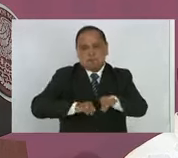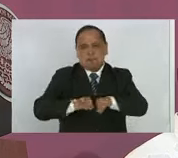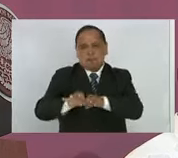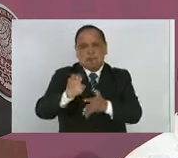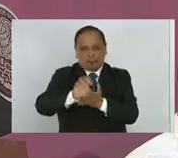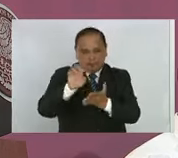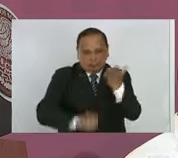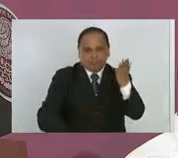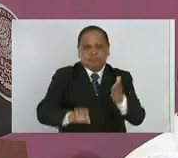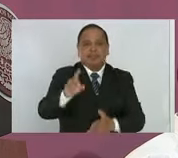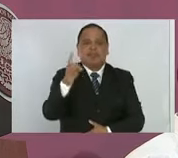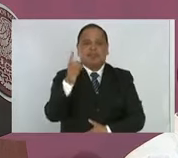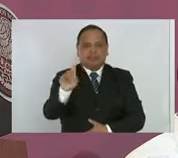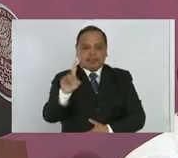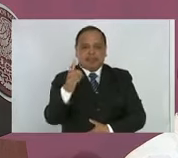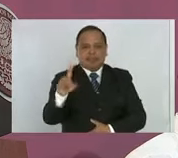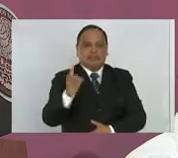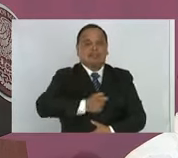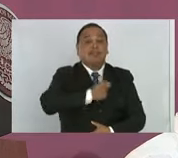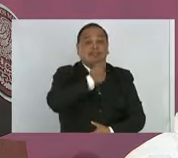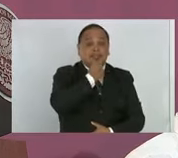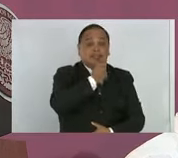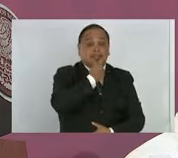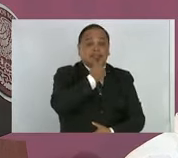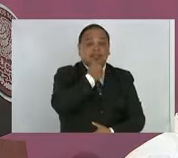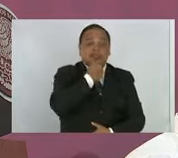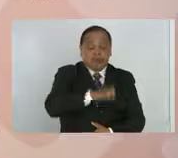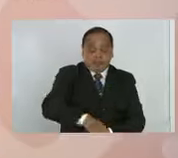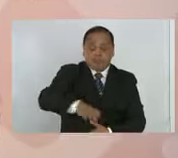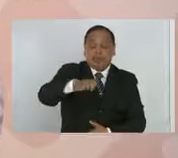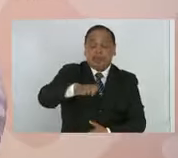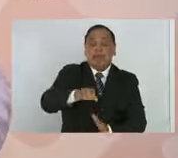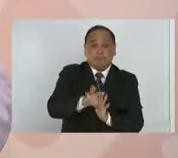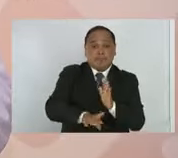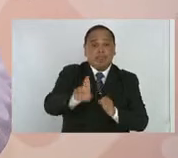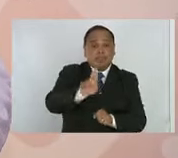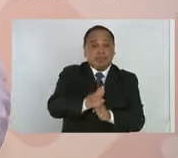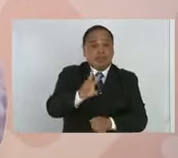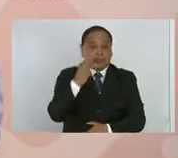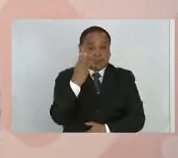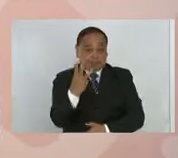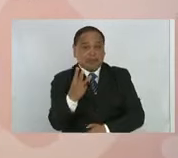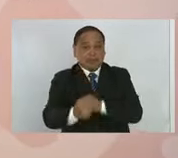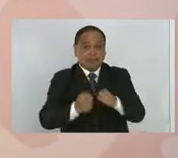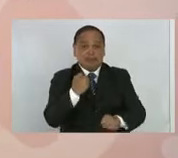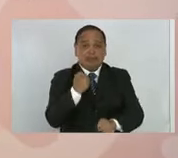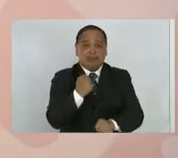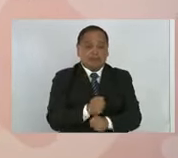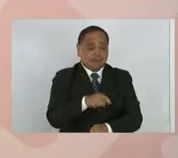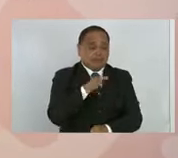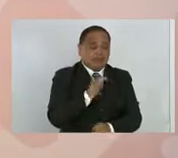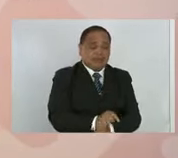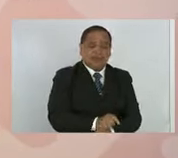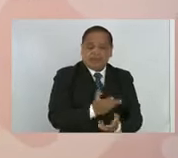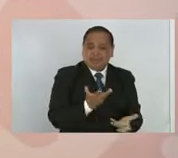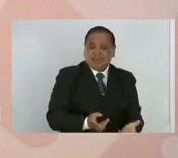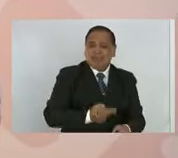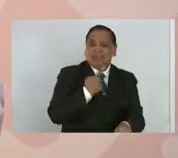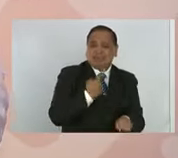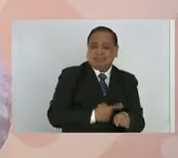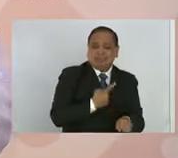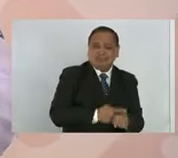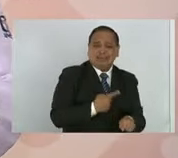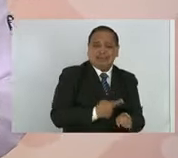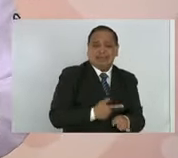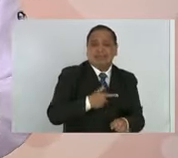en el mes de diciembre atendimos el caso de un pequeño paciente de 3 años de edad que arribó en estado de shock debido a una complicación aguda de una compleja